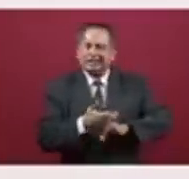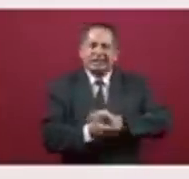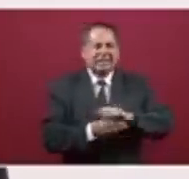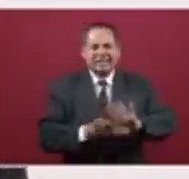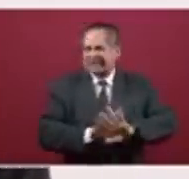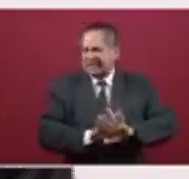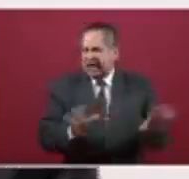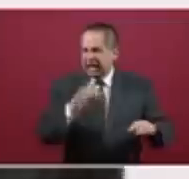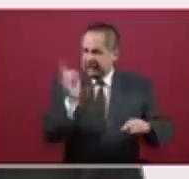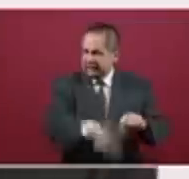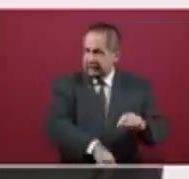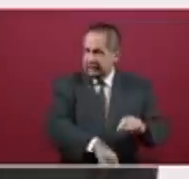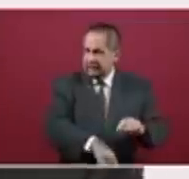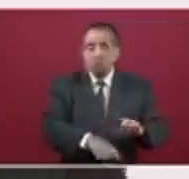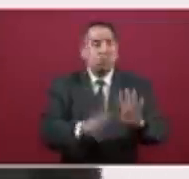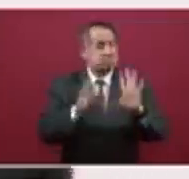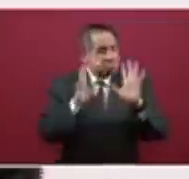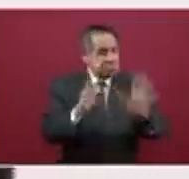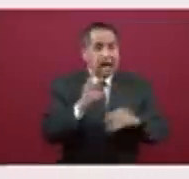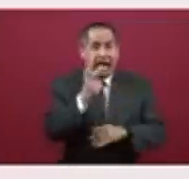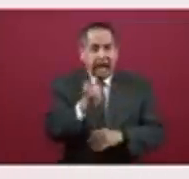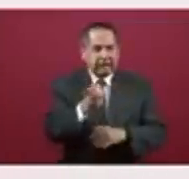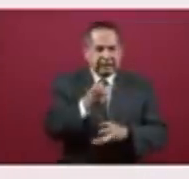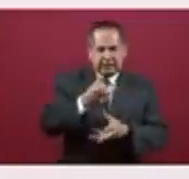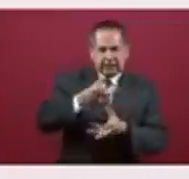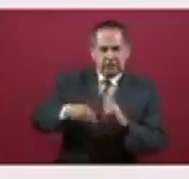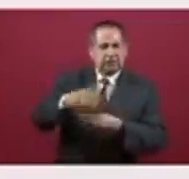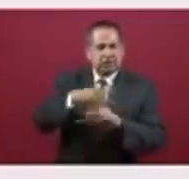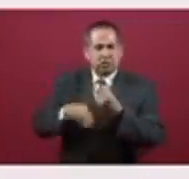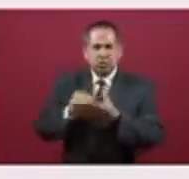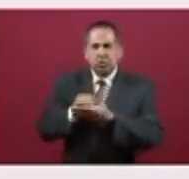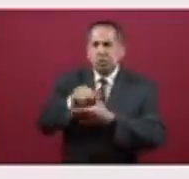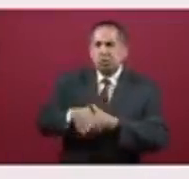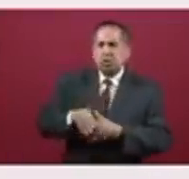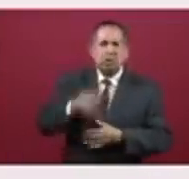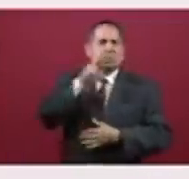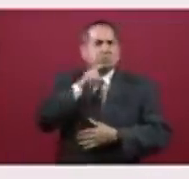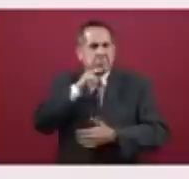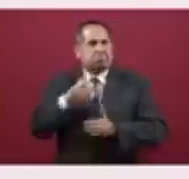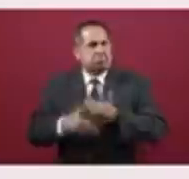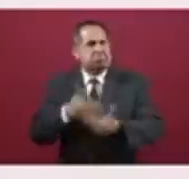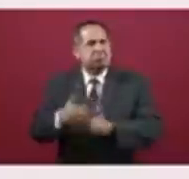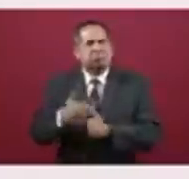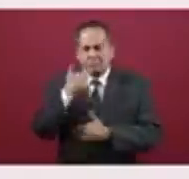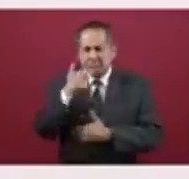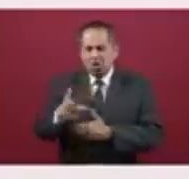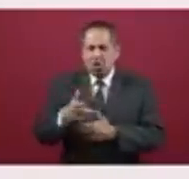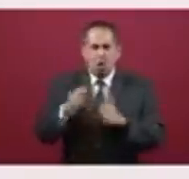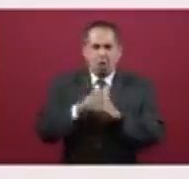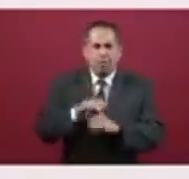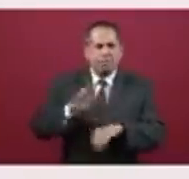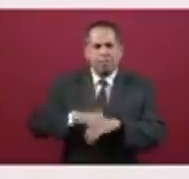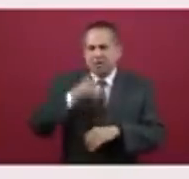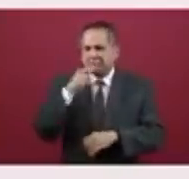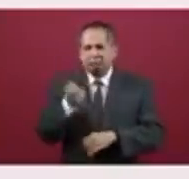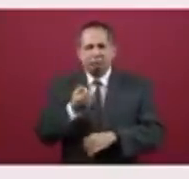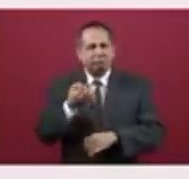permitirá que la inversión productiva se aplique pronto y con eficiencia